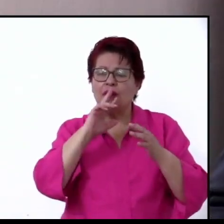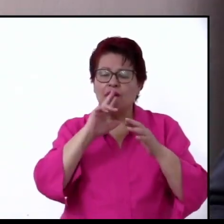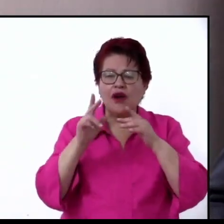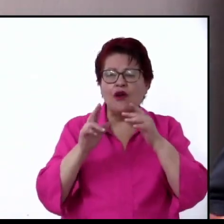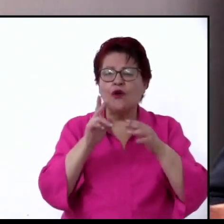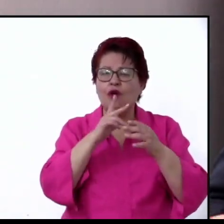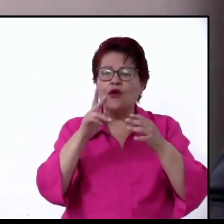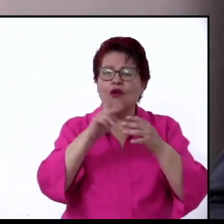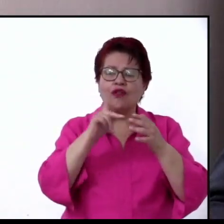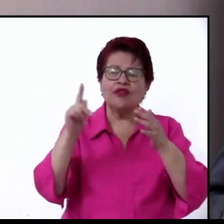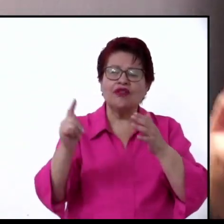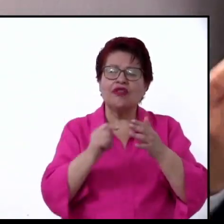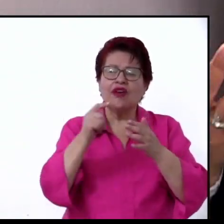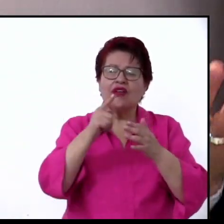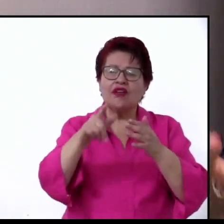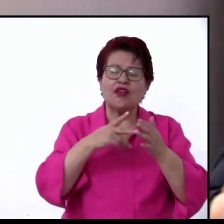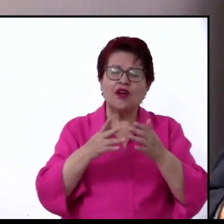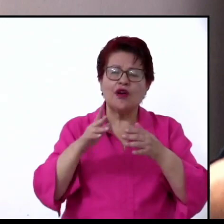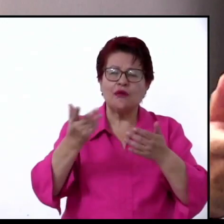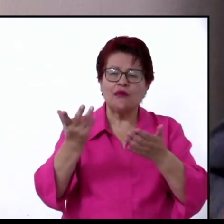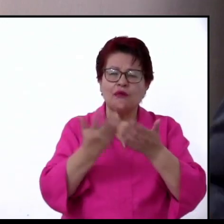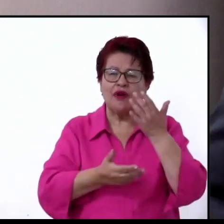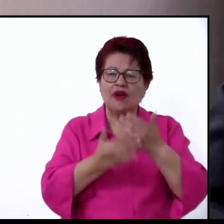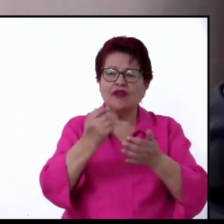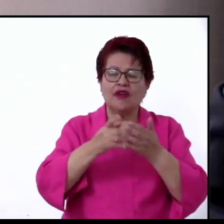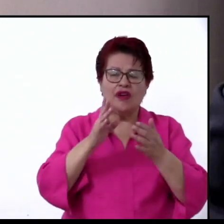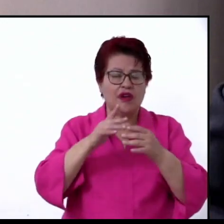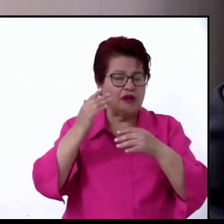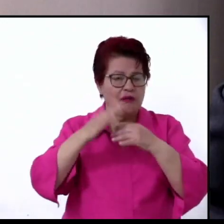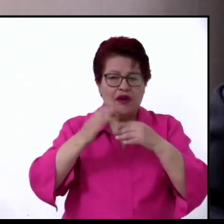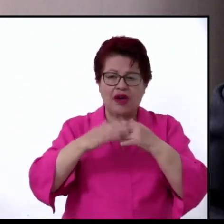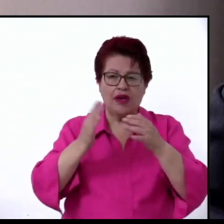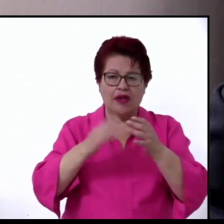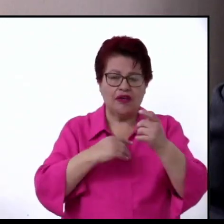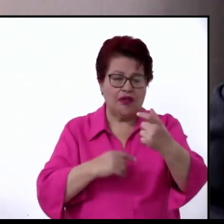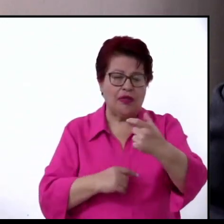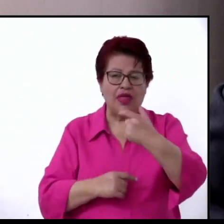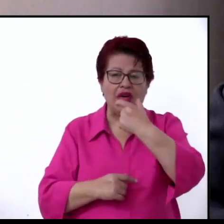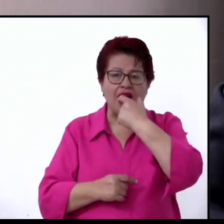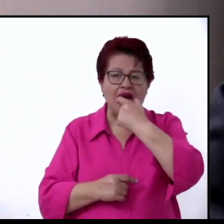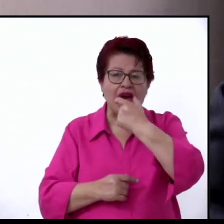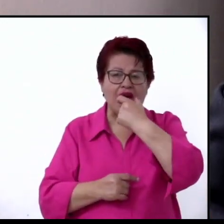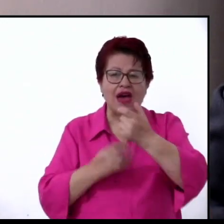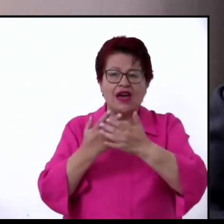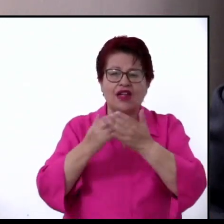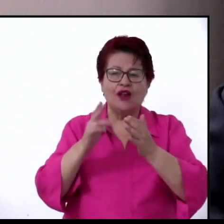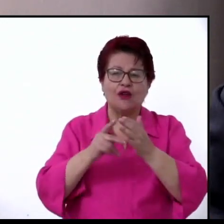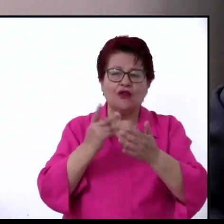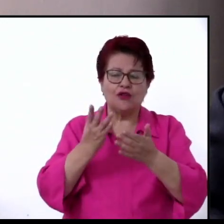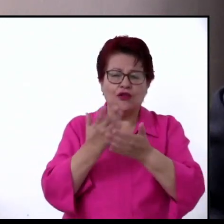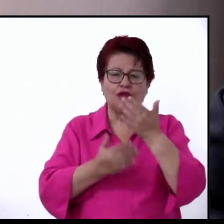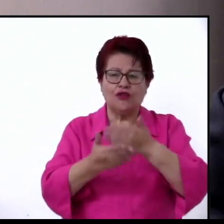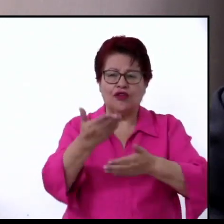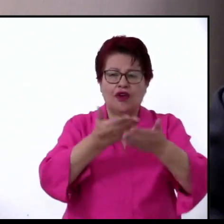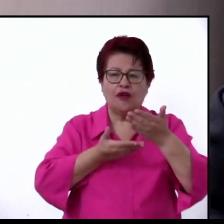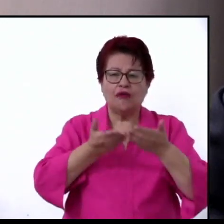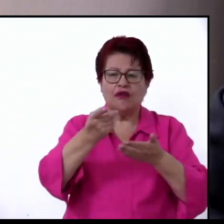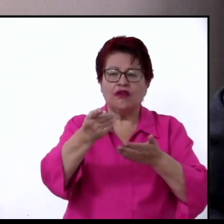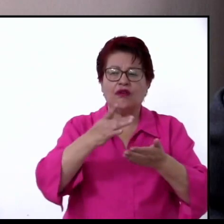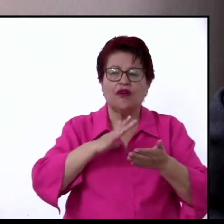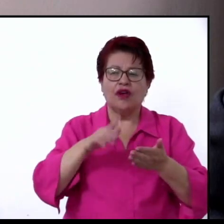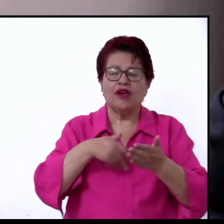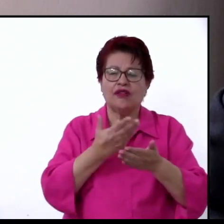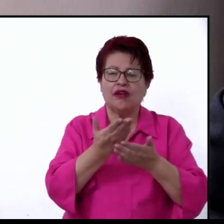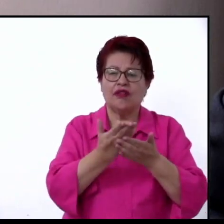mejorando sus técnicas de producción y de creación y demás de los productos o de los servicios que